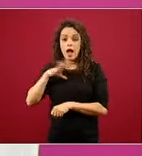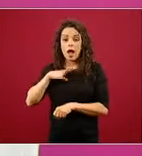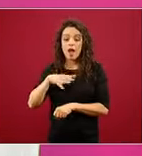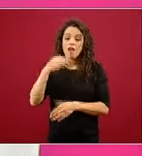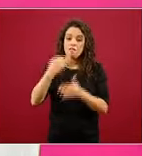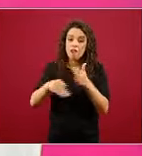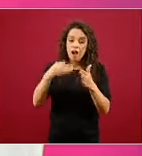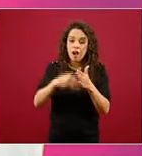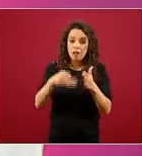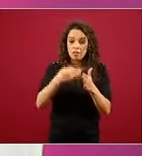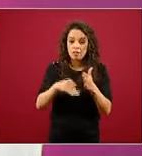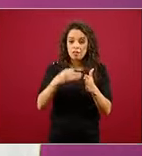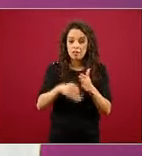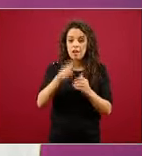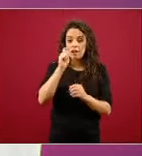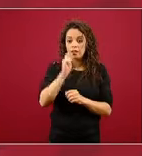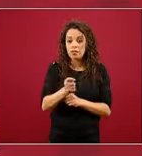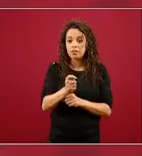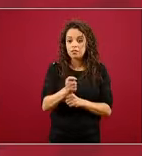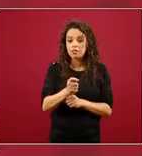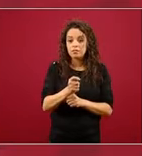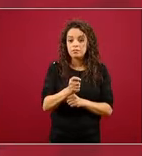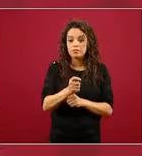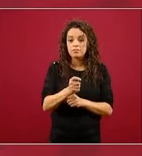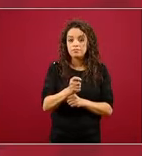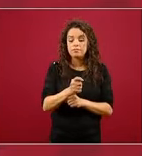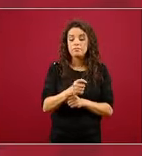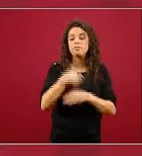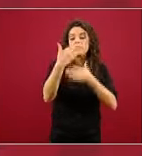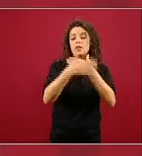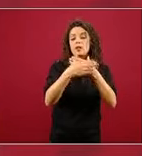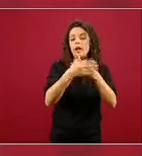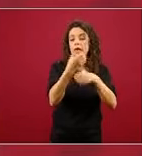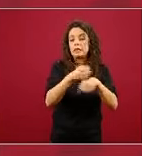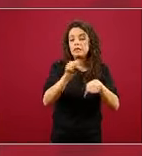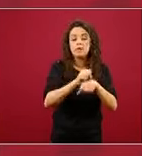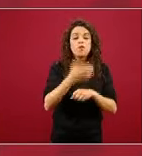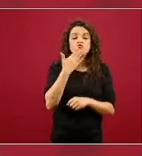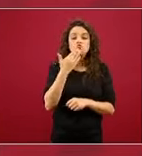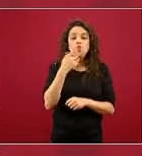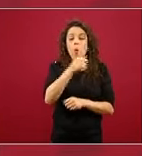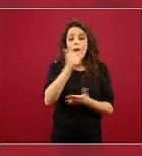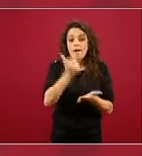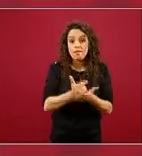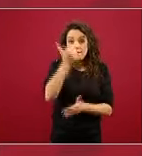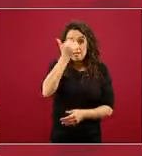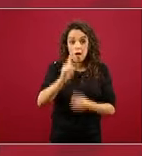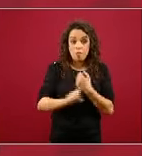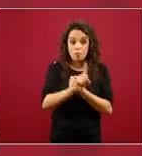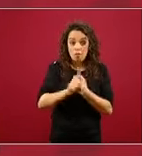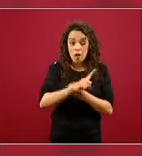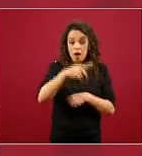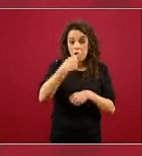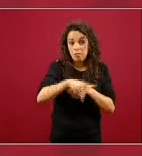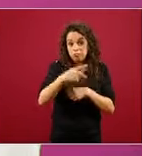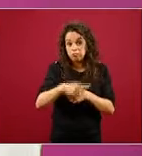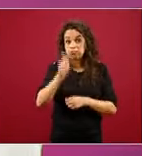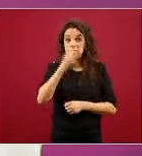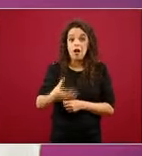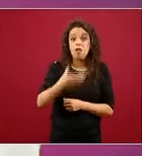baja ocupación o no hay un riesgo en las siguientes semanas de tener un incremento, una saturación. Inclusive se ha